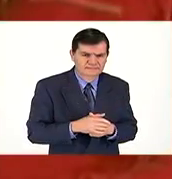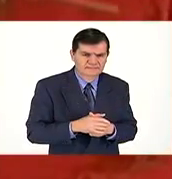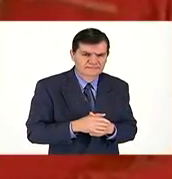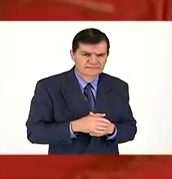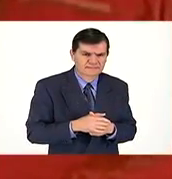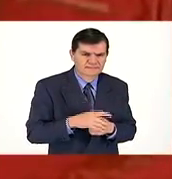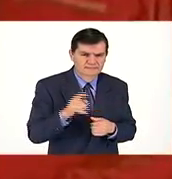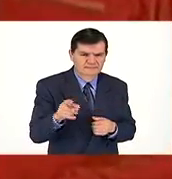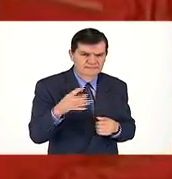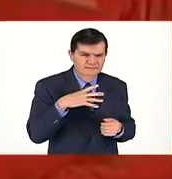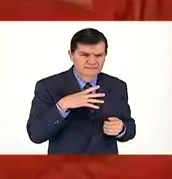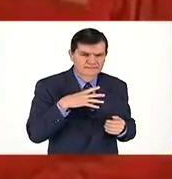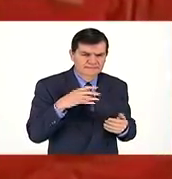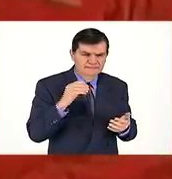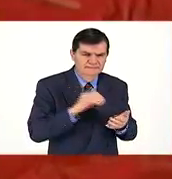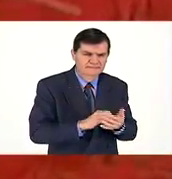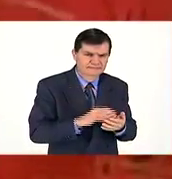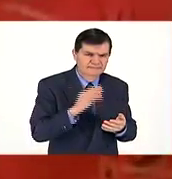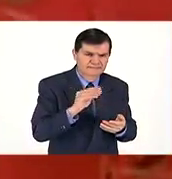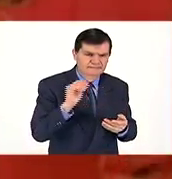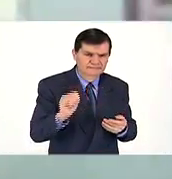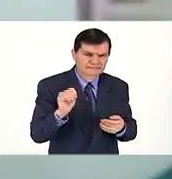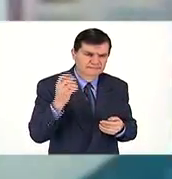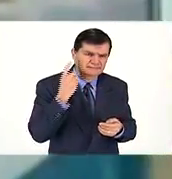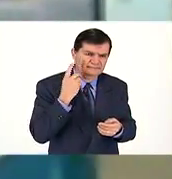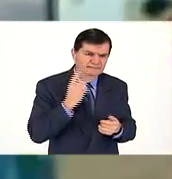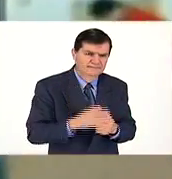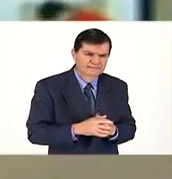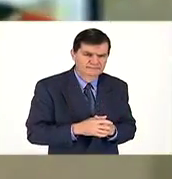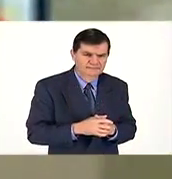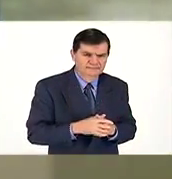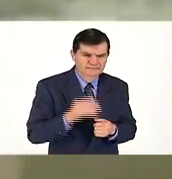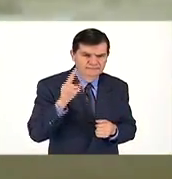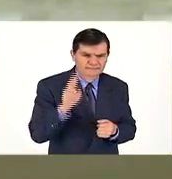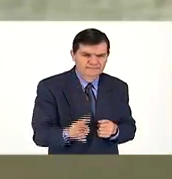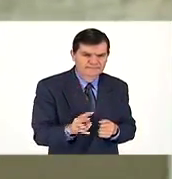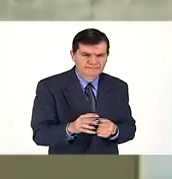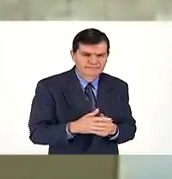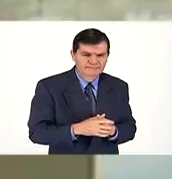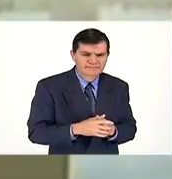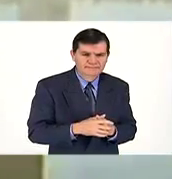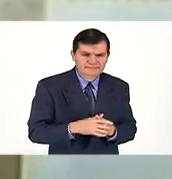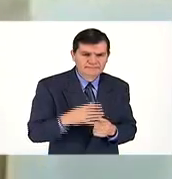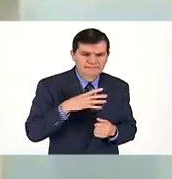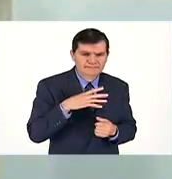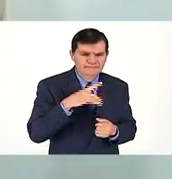Ayer se dio una conferencia de 99 diputados. La verdad es que ya sabe que tienen